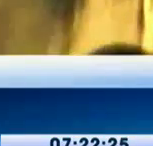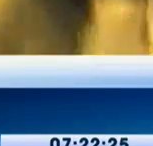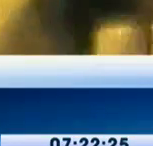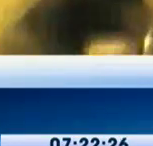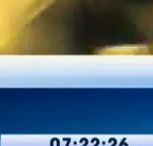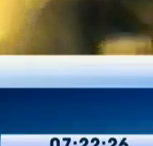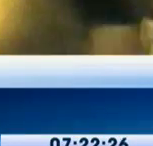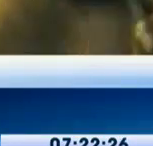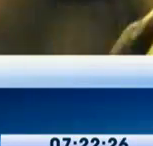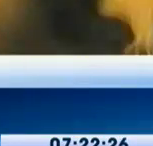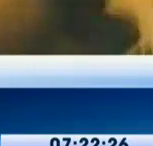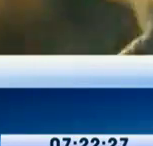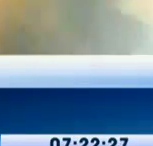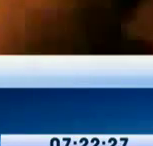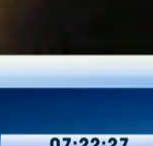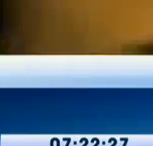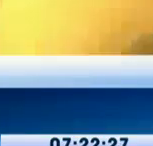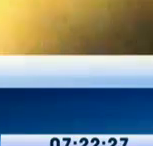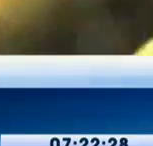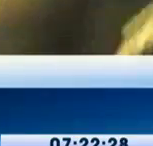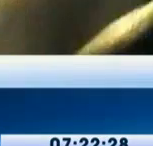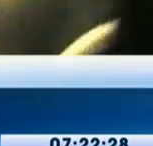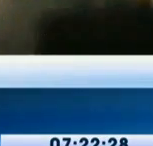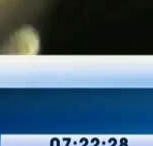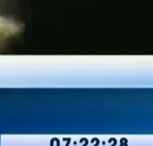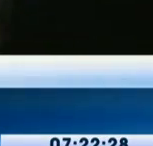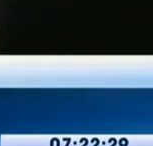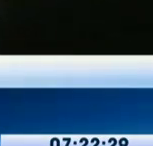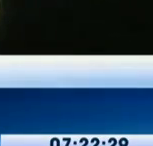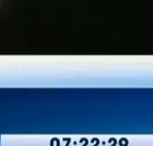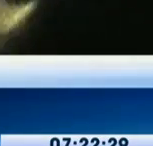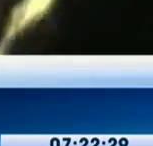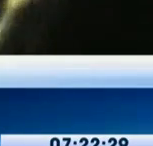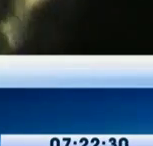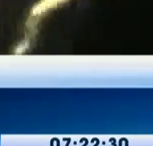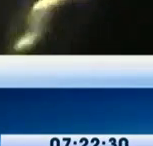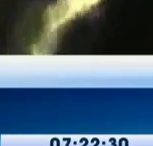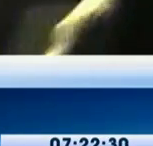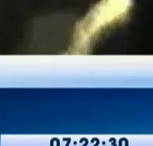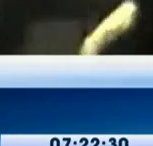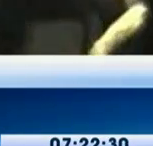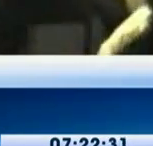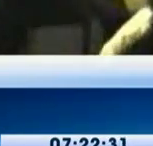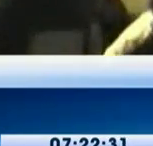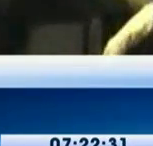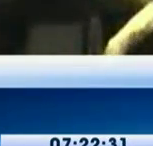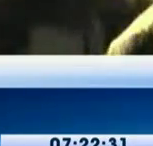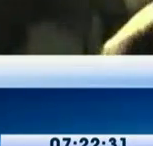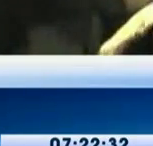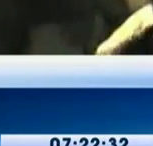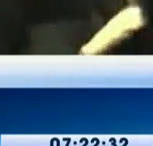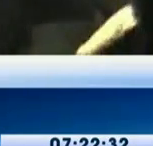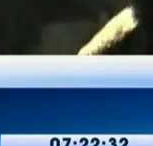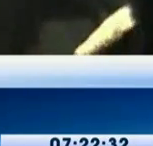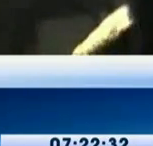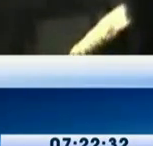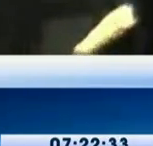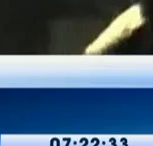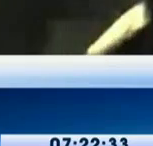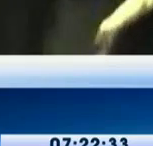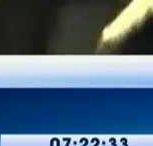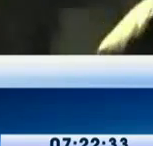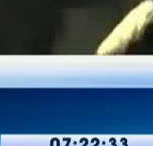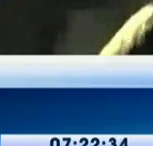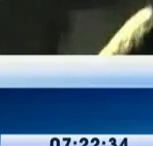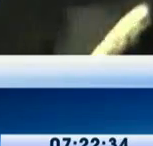que se registró en un establecimiento educativo de Socio Vivienda al norte de Guayaquil.